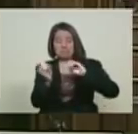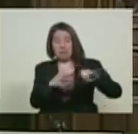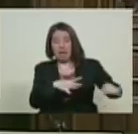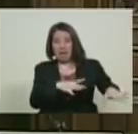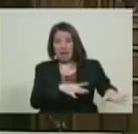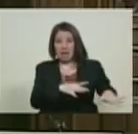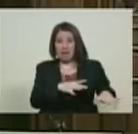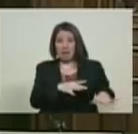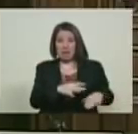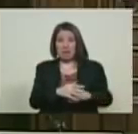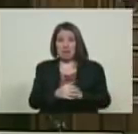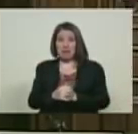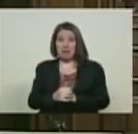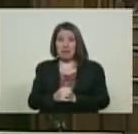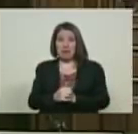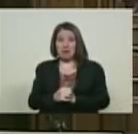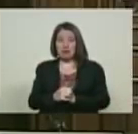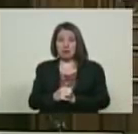embarrado,